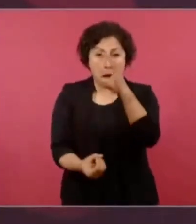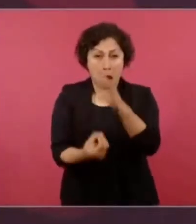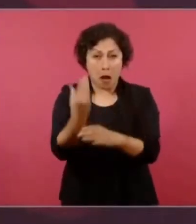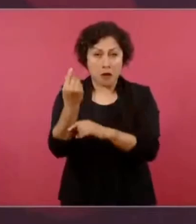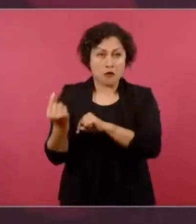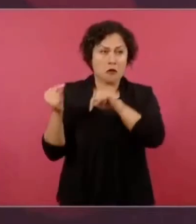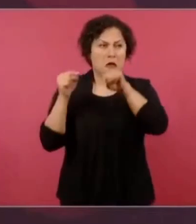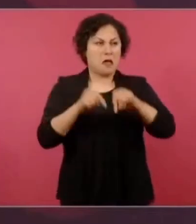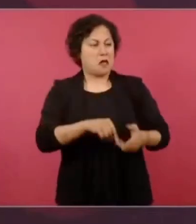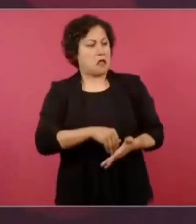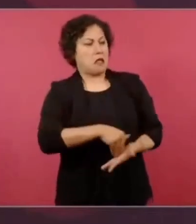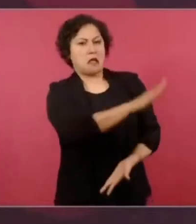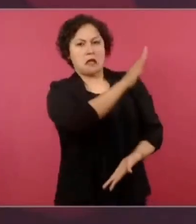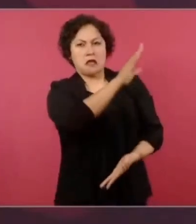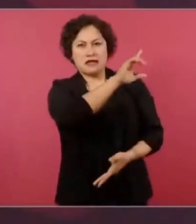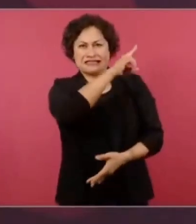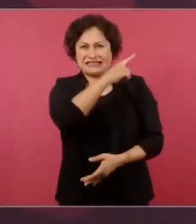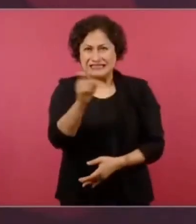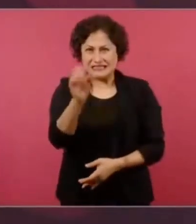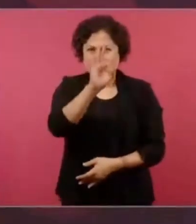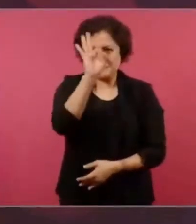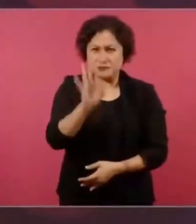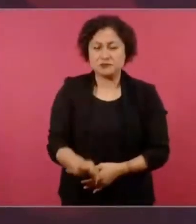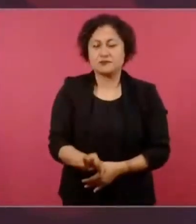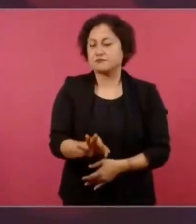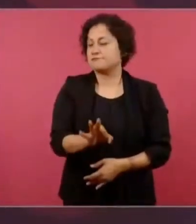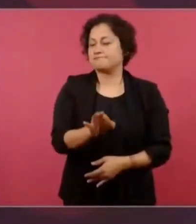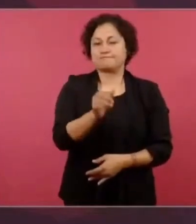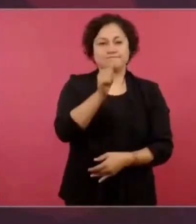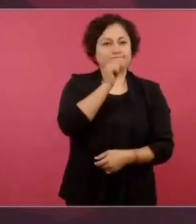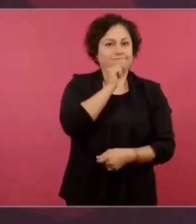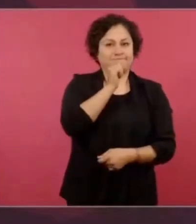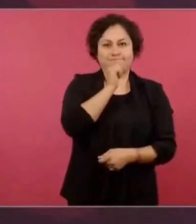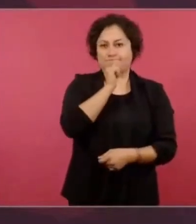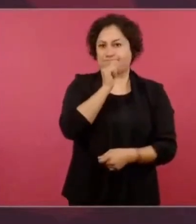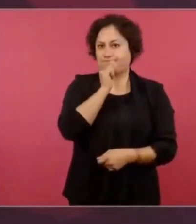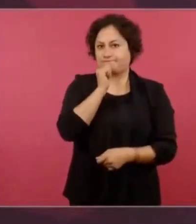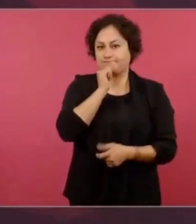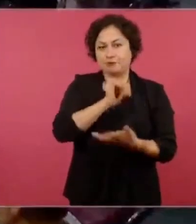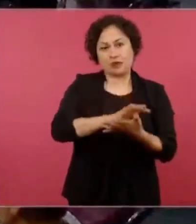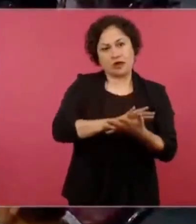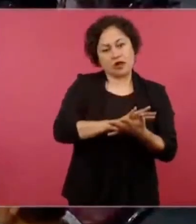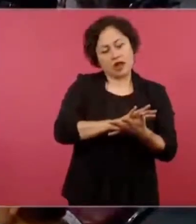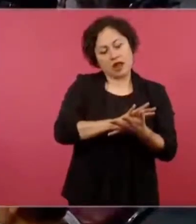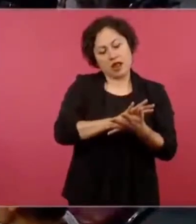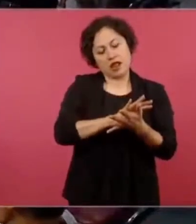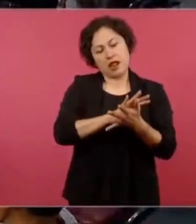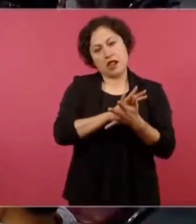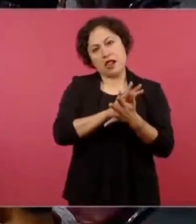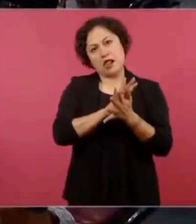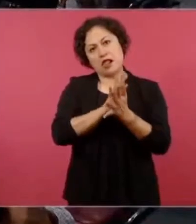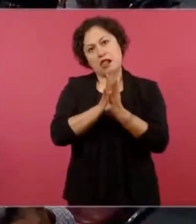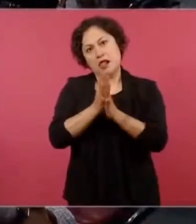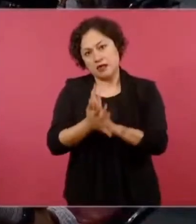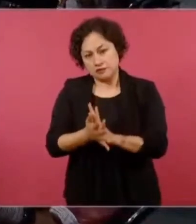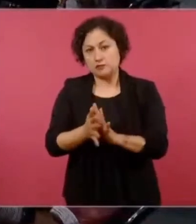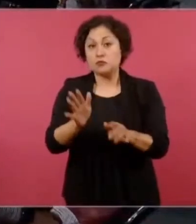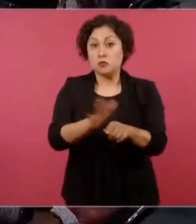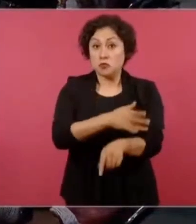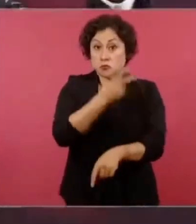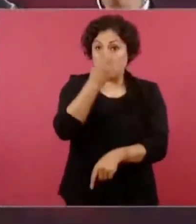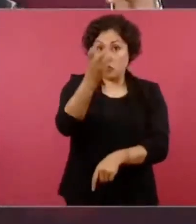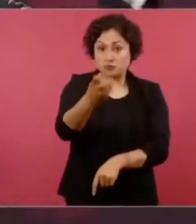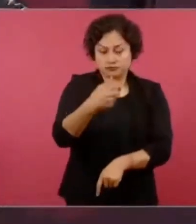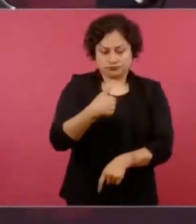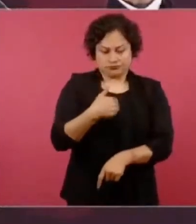morir. Por eso yo tengo confianza que va a continuar